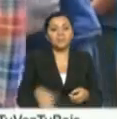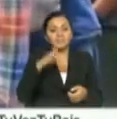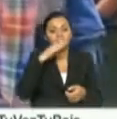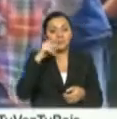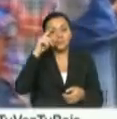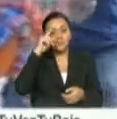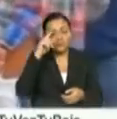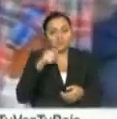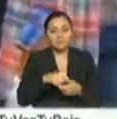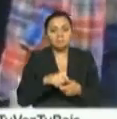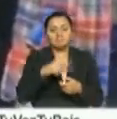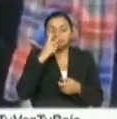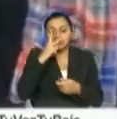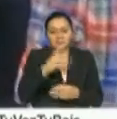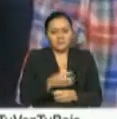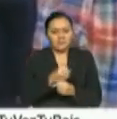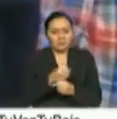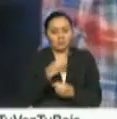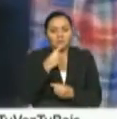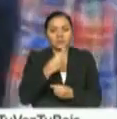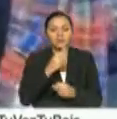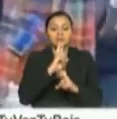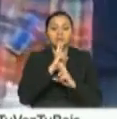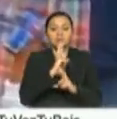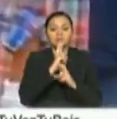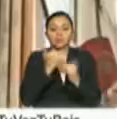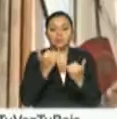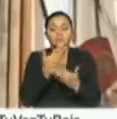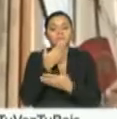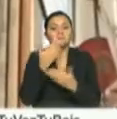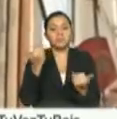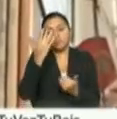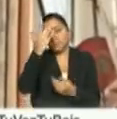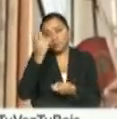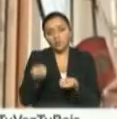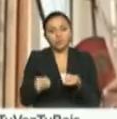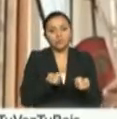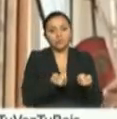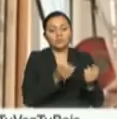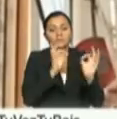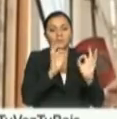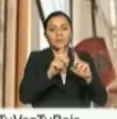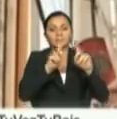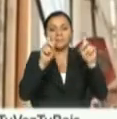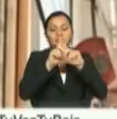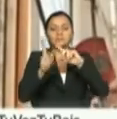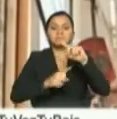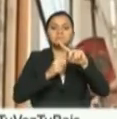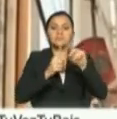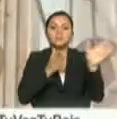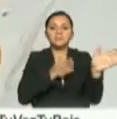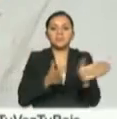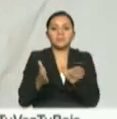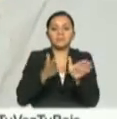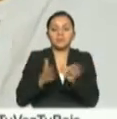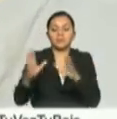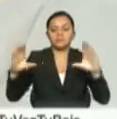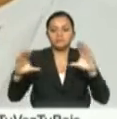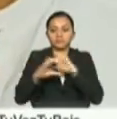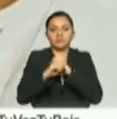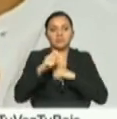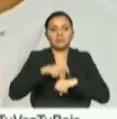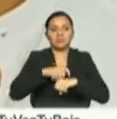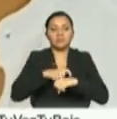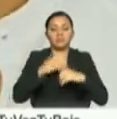Rafael Correa, aseguró que estos resultados obedecen al buen manejo de la empresa y a su plan de optimización. Estamos